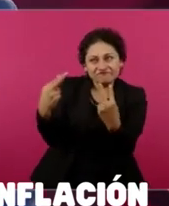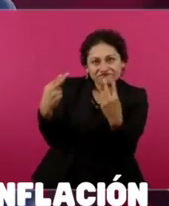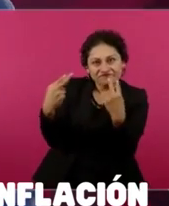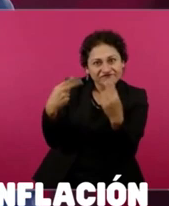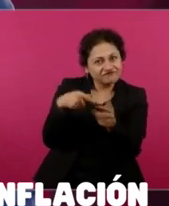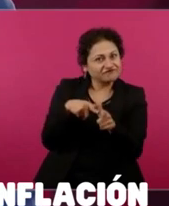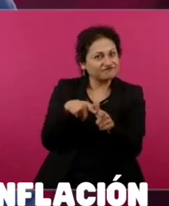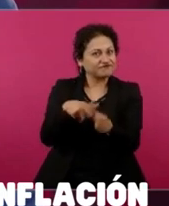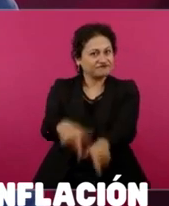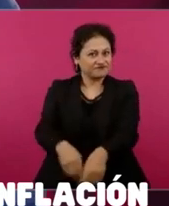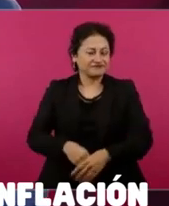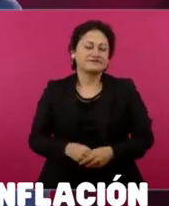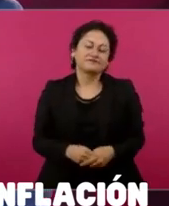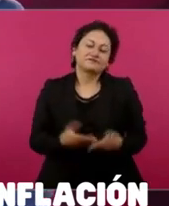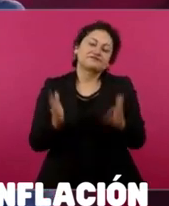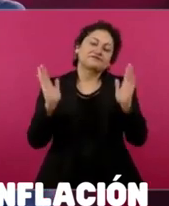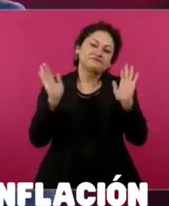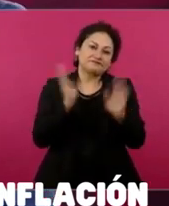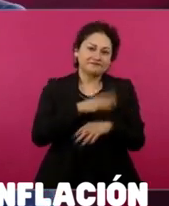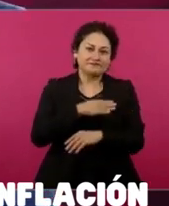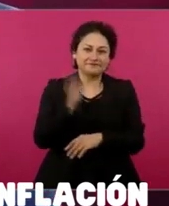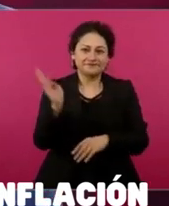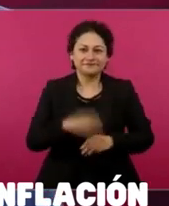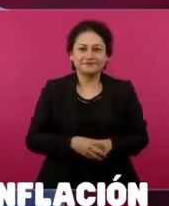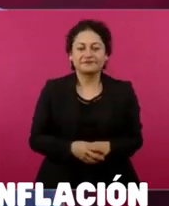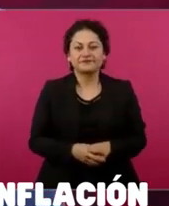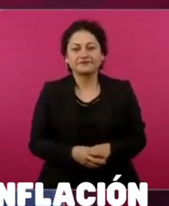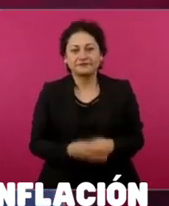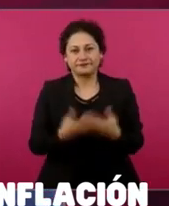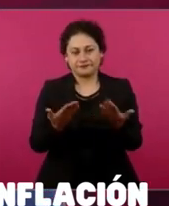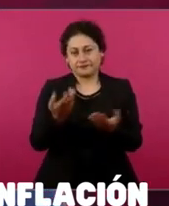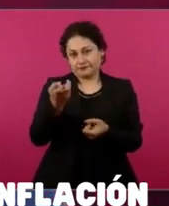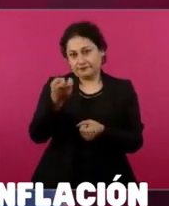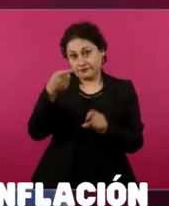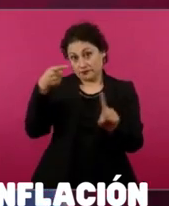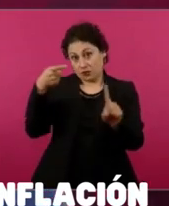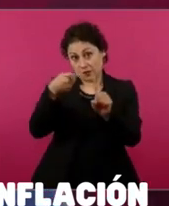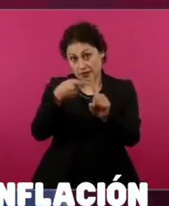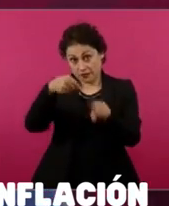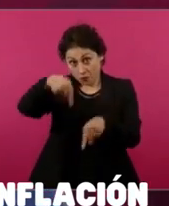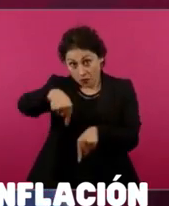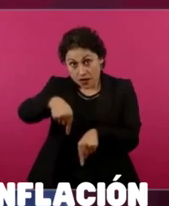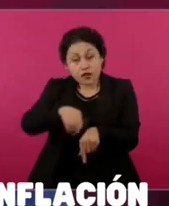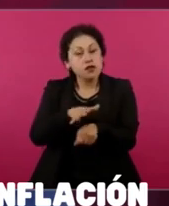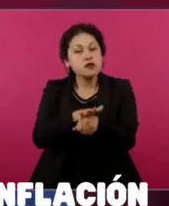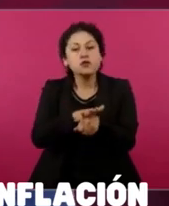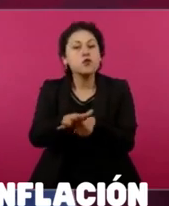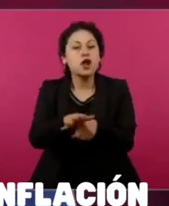Mirando, pero bueno, ese es el propósito, informar,